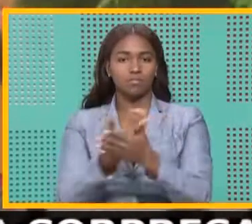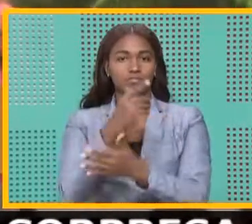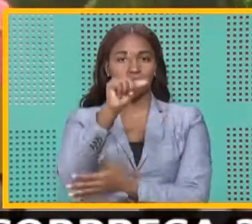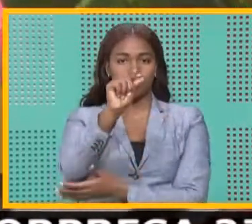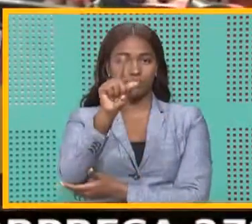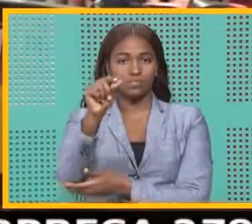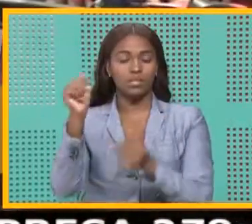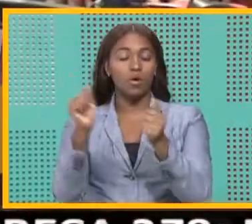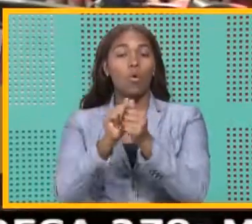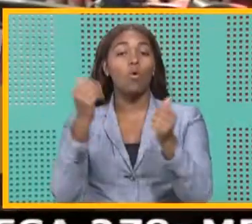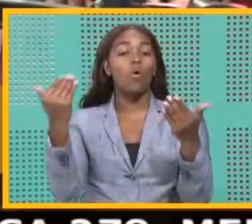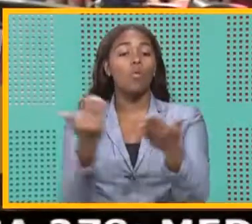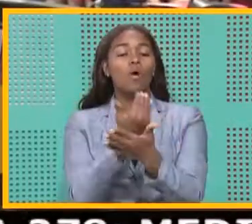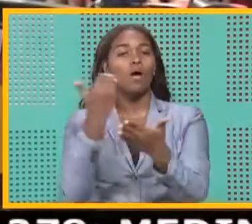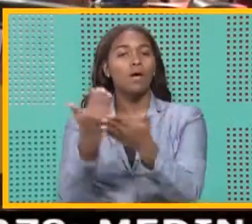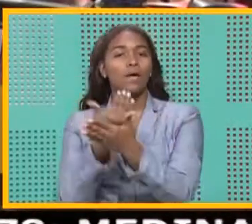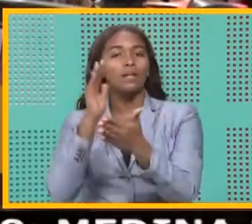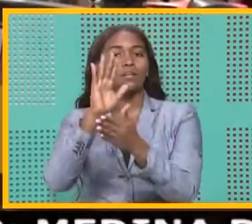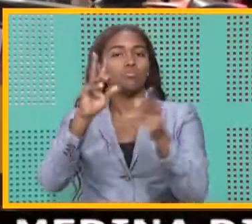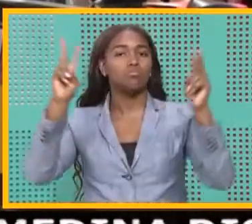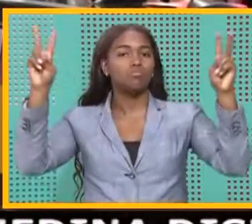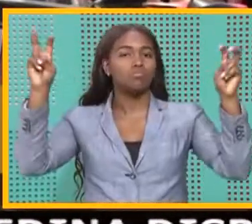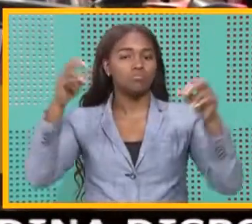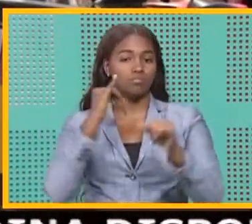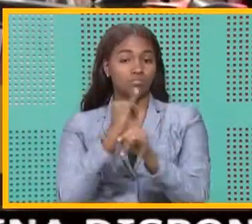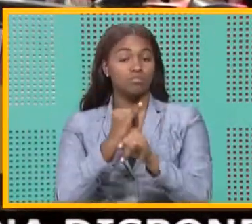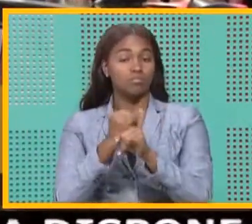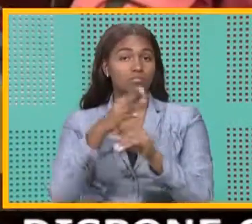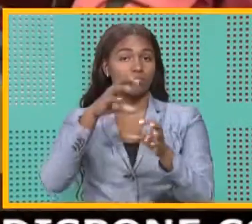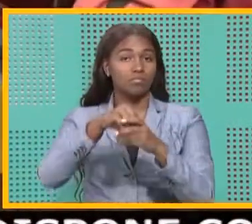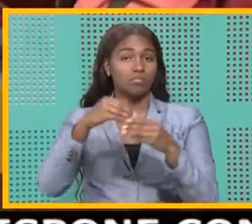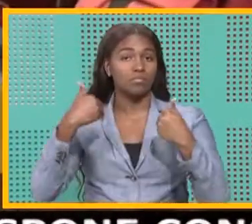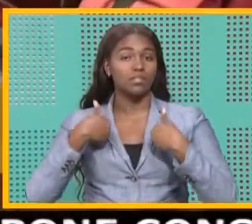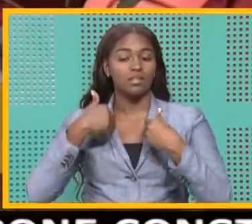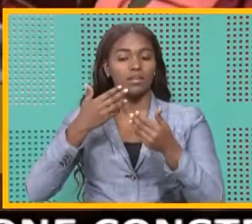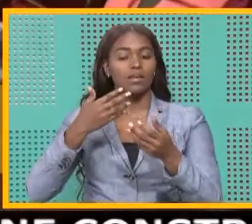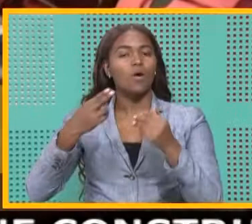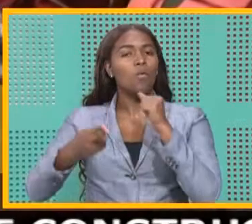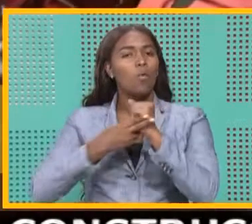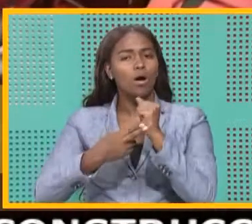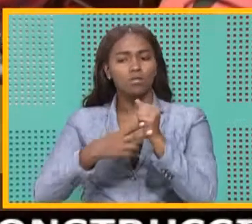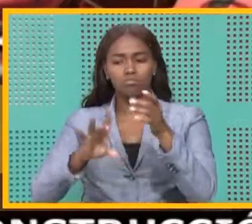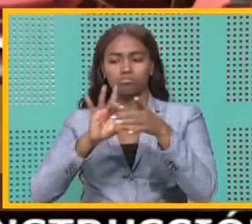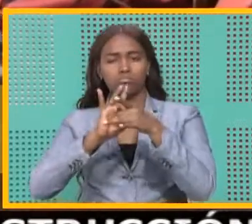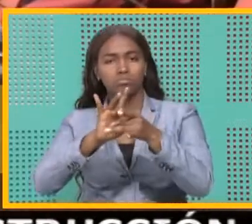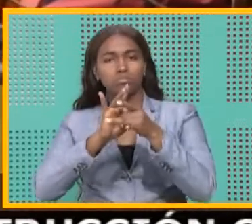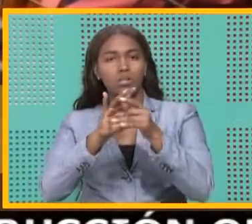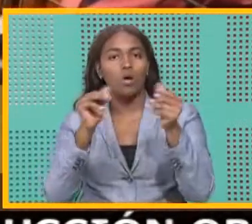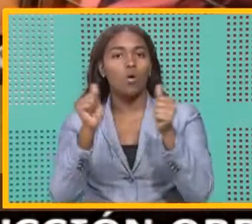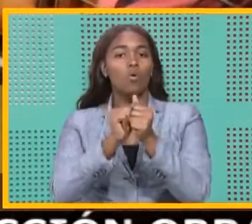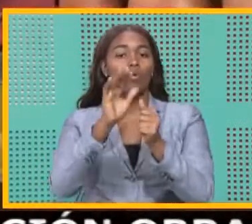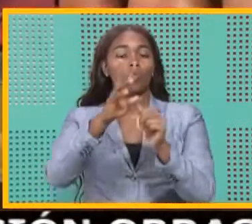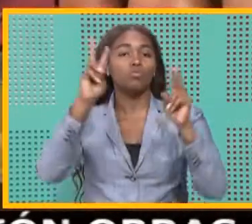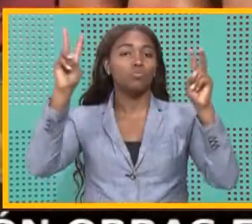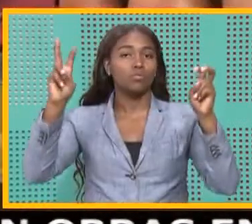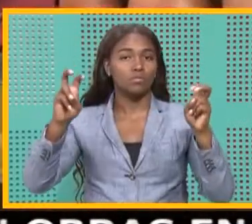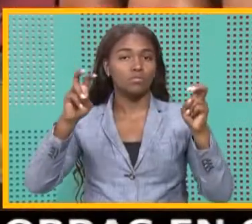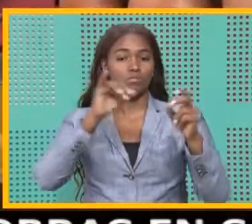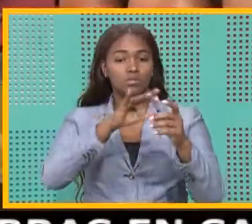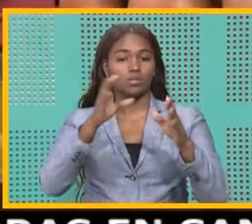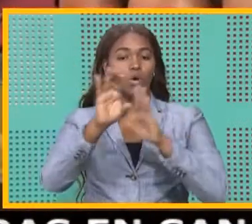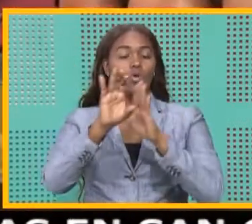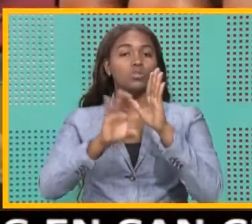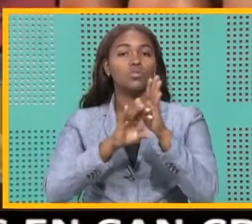la renovación de su lema institucional que guarda estrecha relación con su fundamento, la